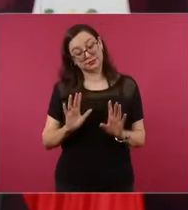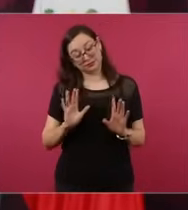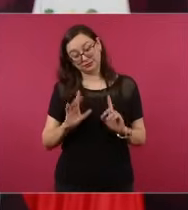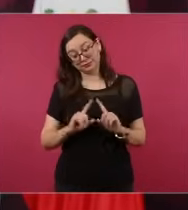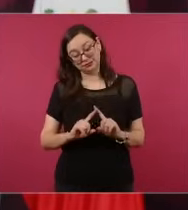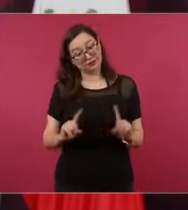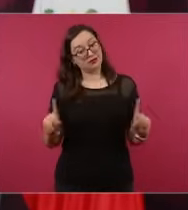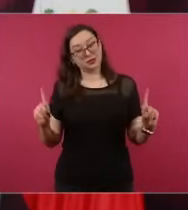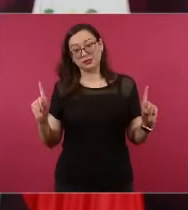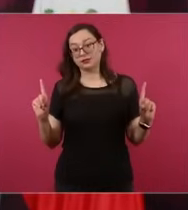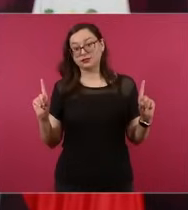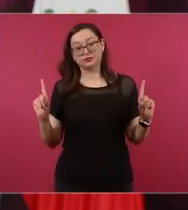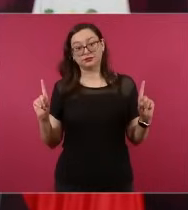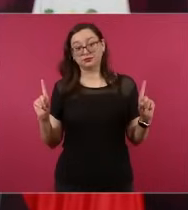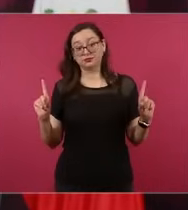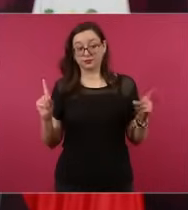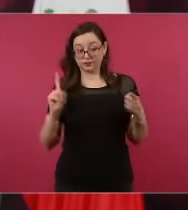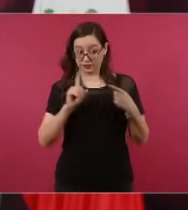razón.